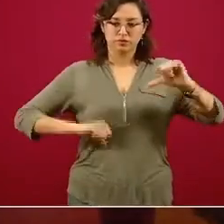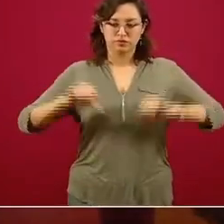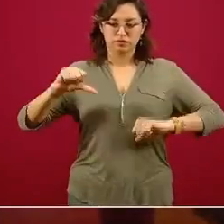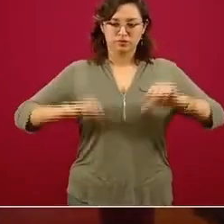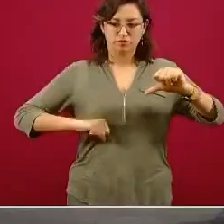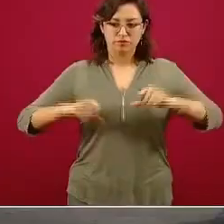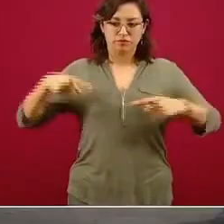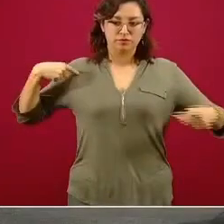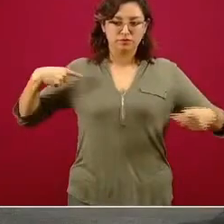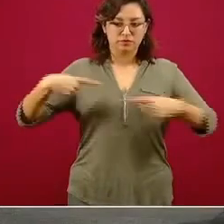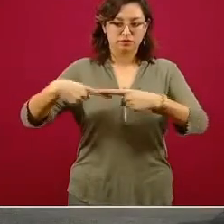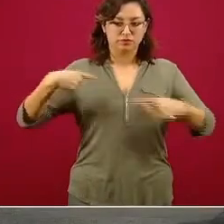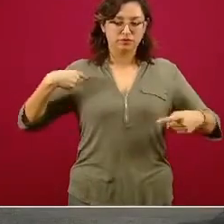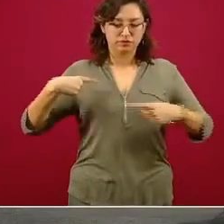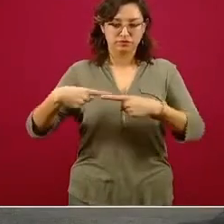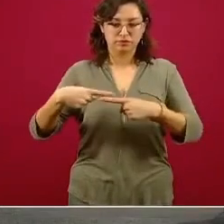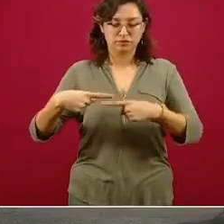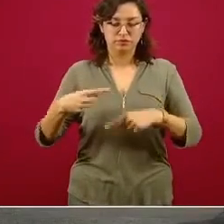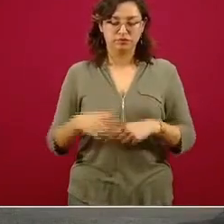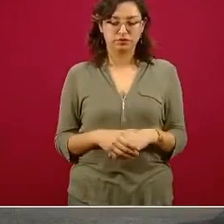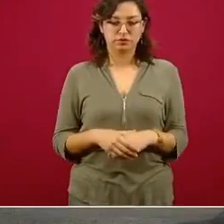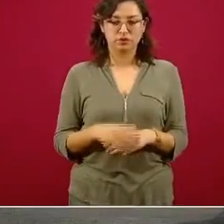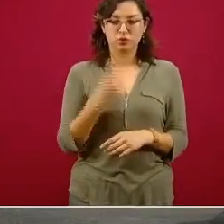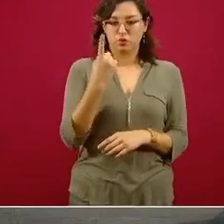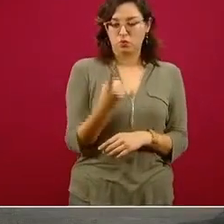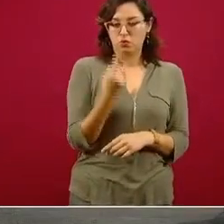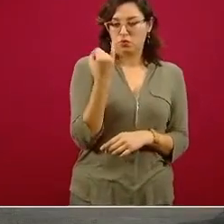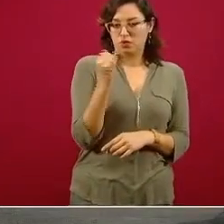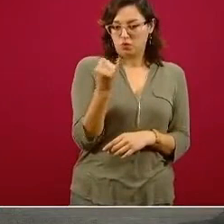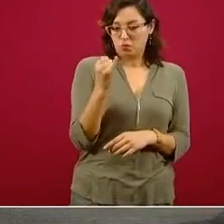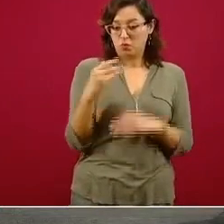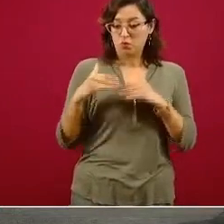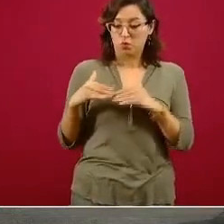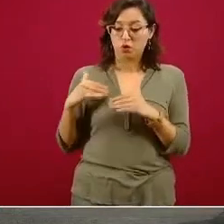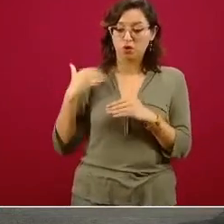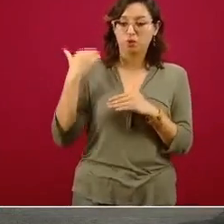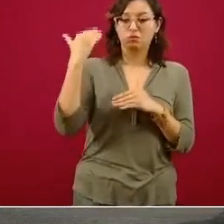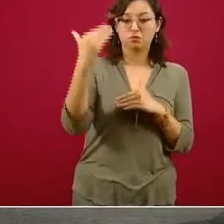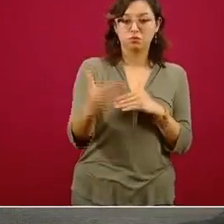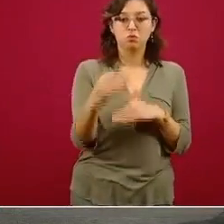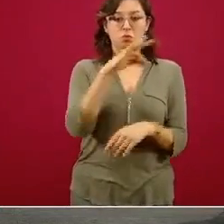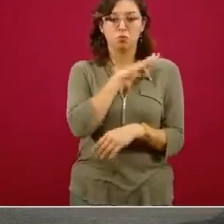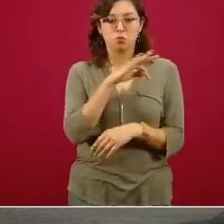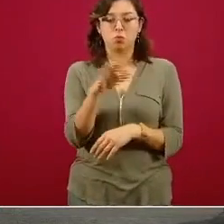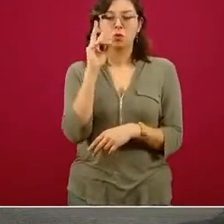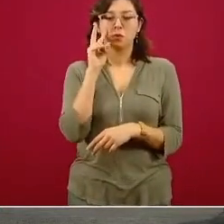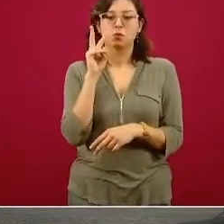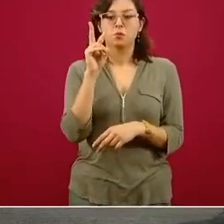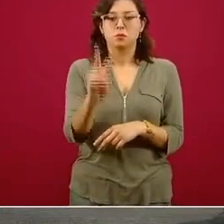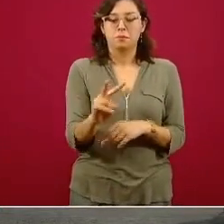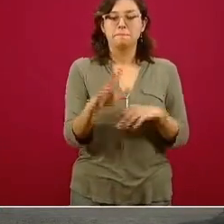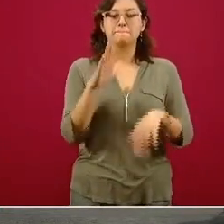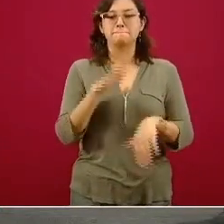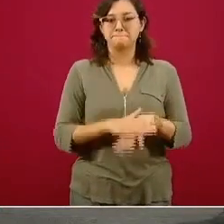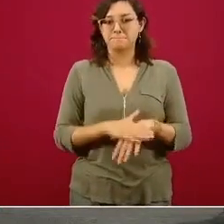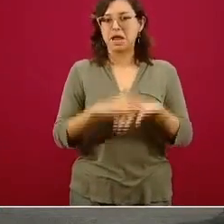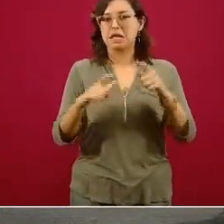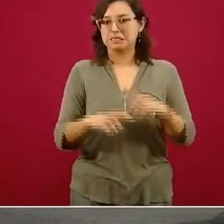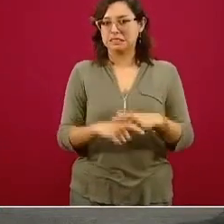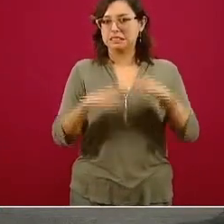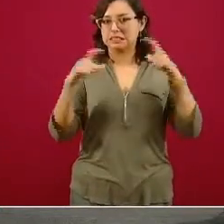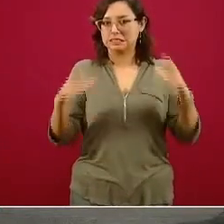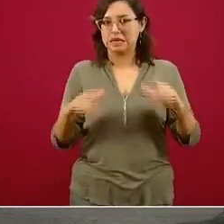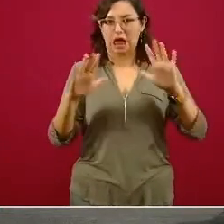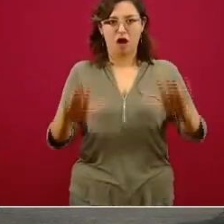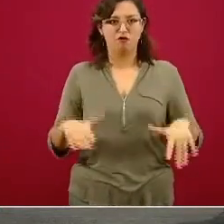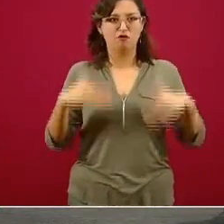último periodo después del 1 de junio, se ha observado un incremento más importante en